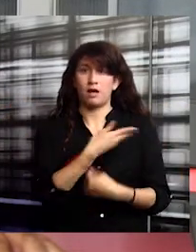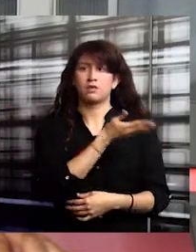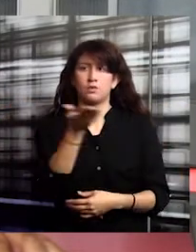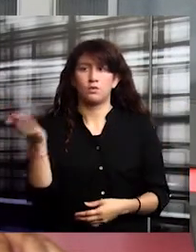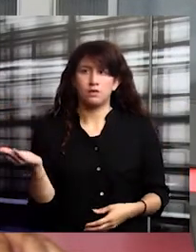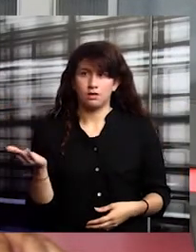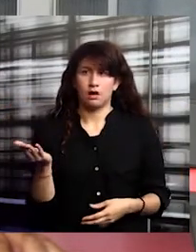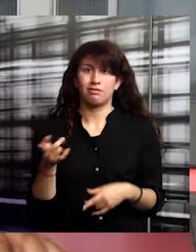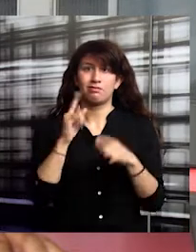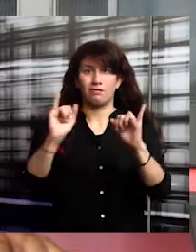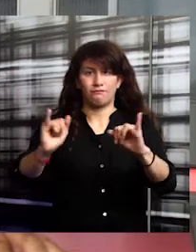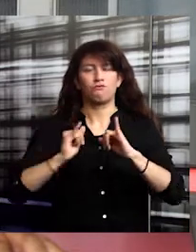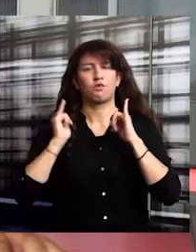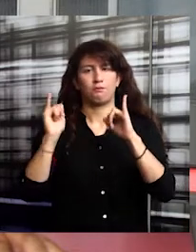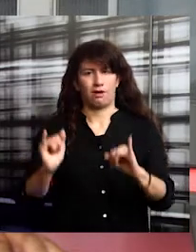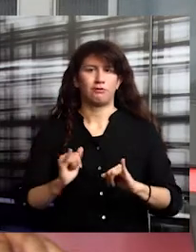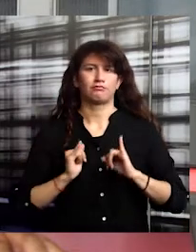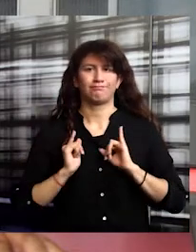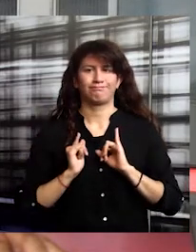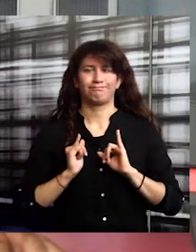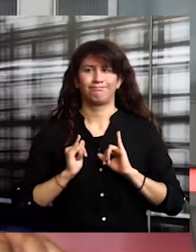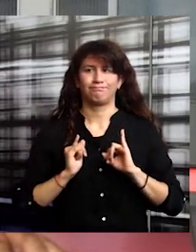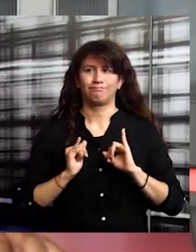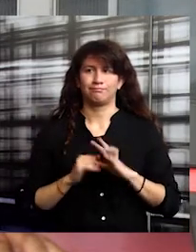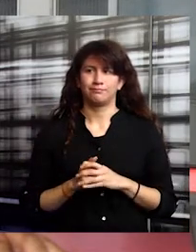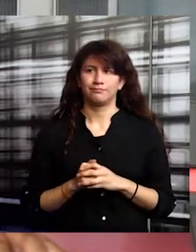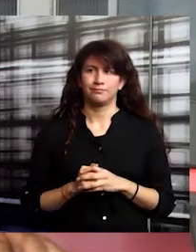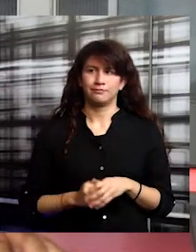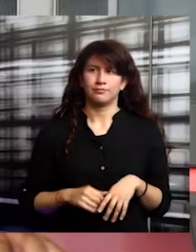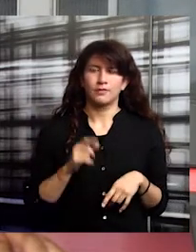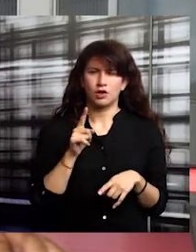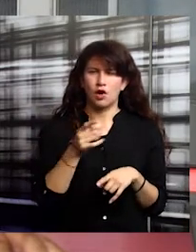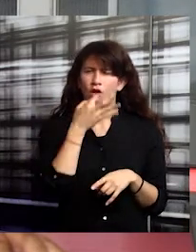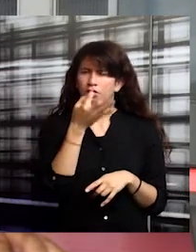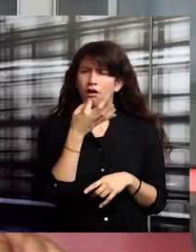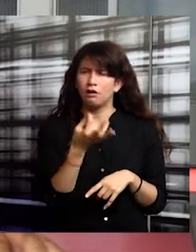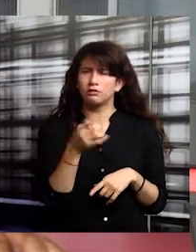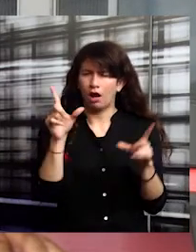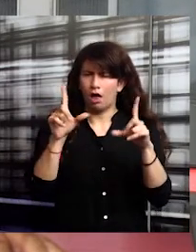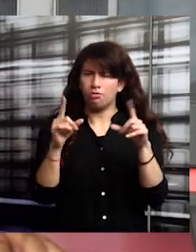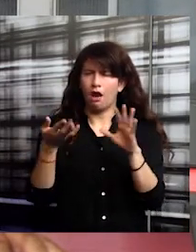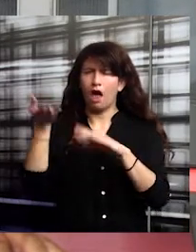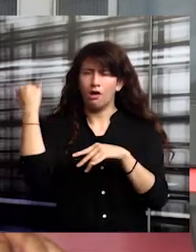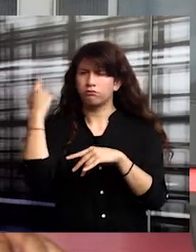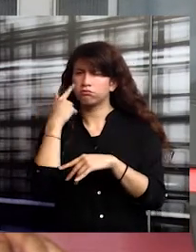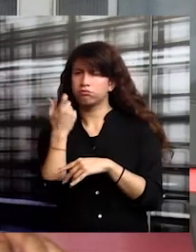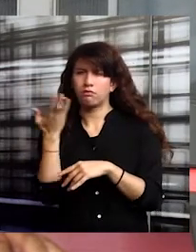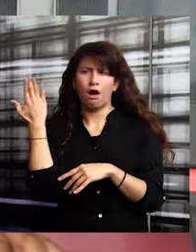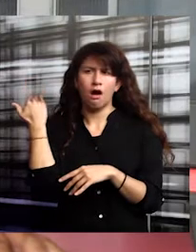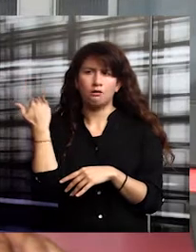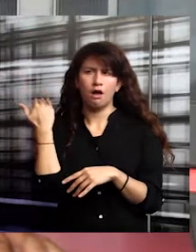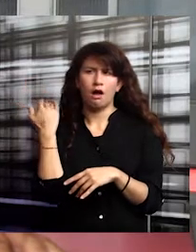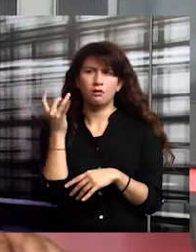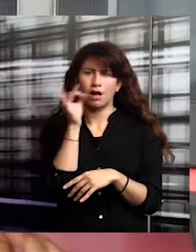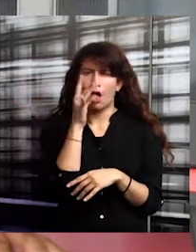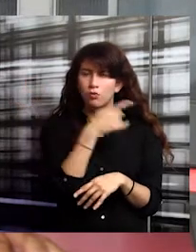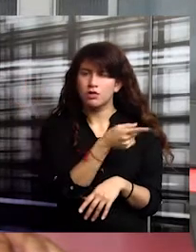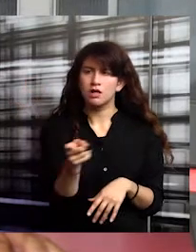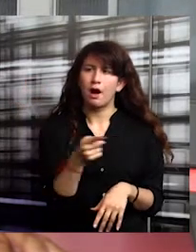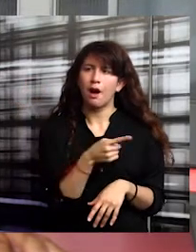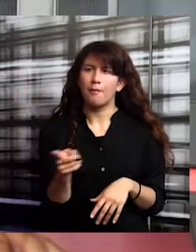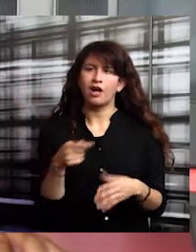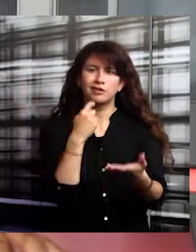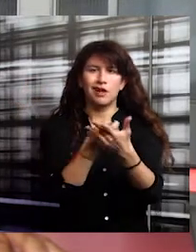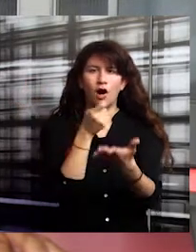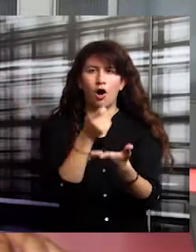Lo decía en la prensa hace unos días atrás. En las últimas semanas se ha comprado muchas más constituciones y se han bajado de la